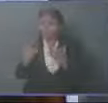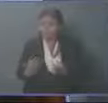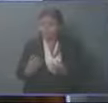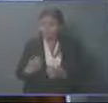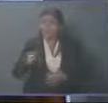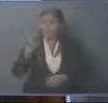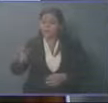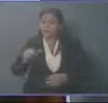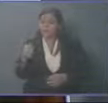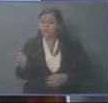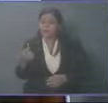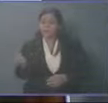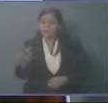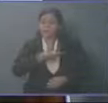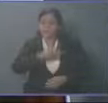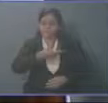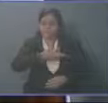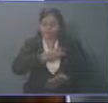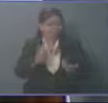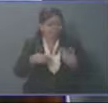puede seguirse así.